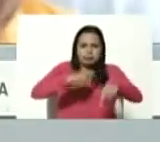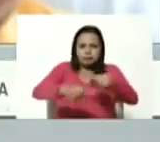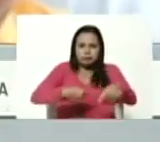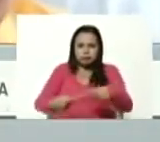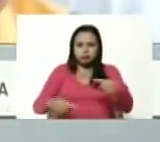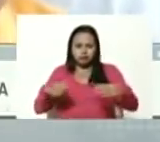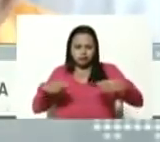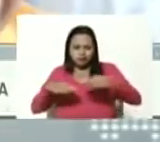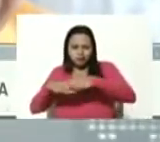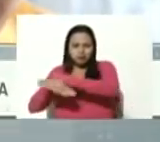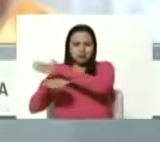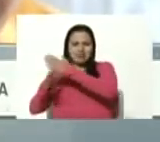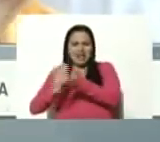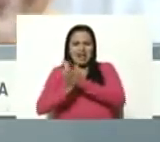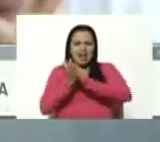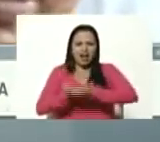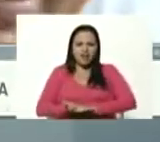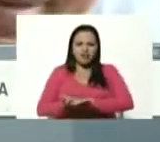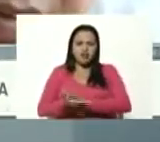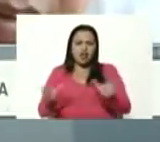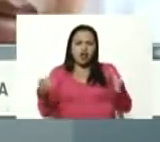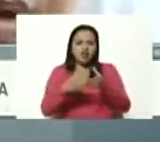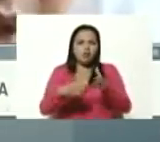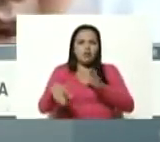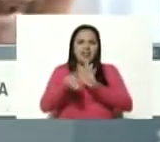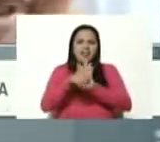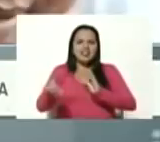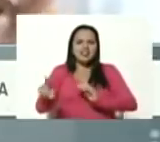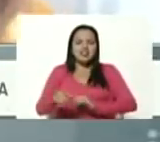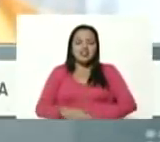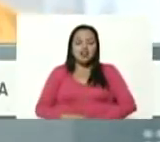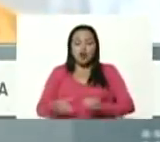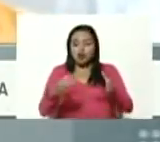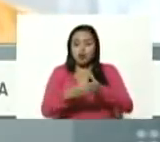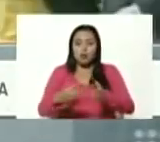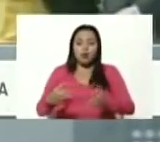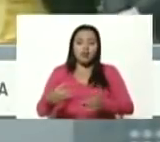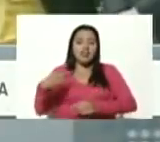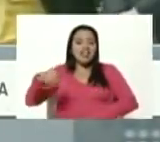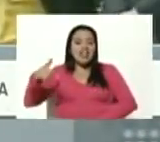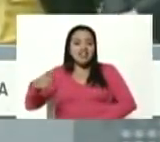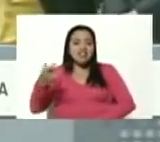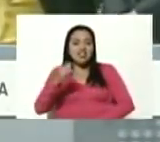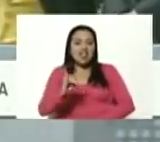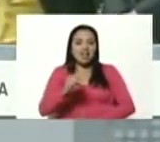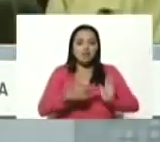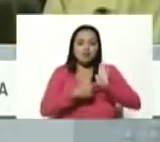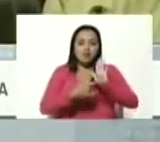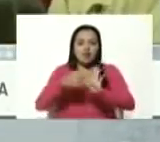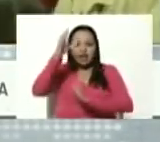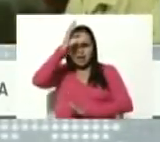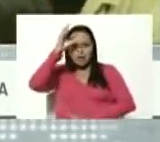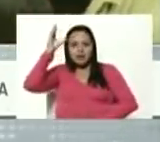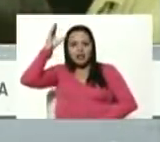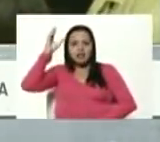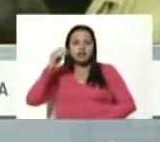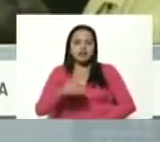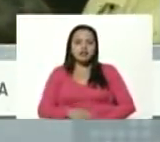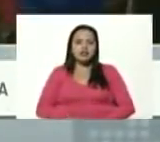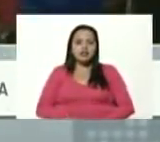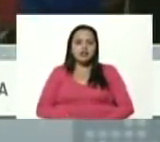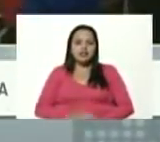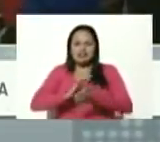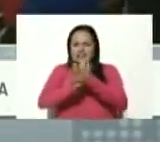oligarquía que él representa, a la derecha proimperialista que representa Capriles Radosky. Le pasó